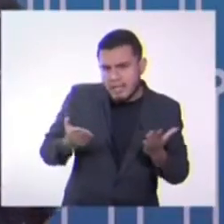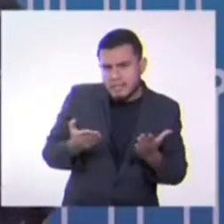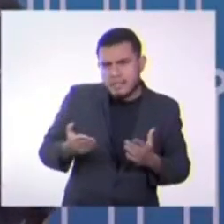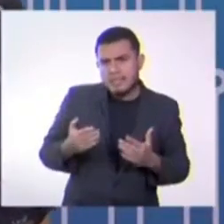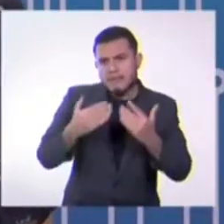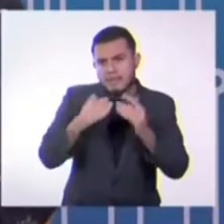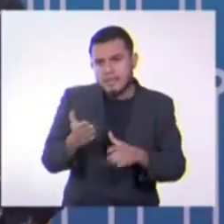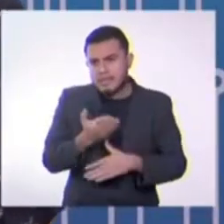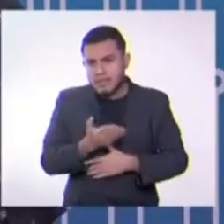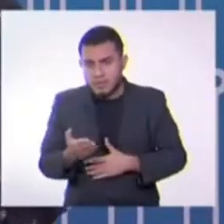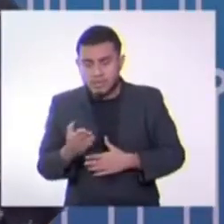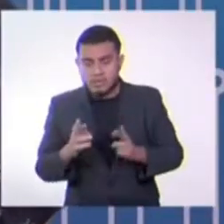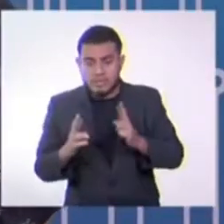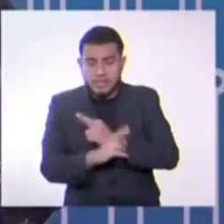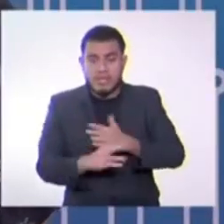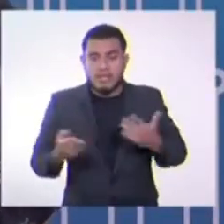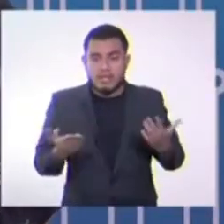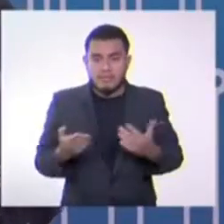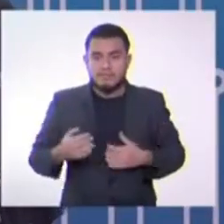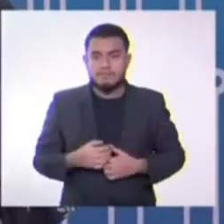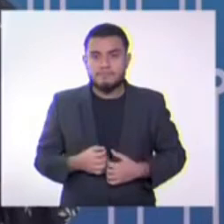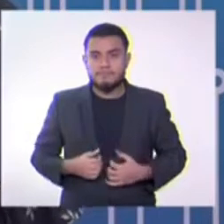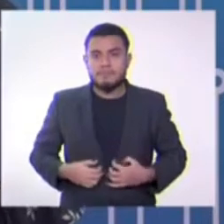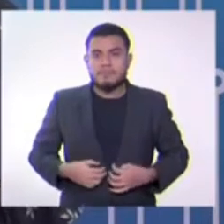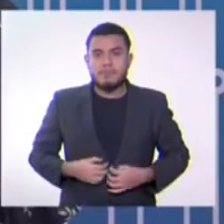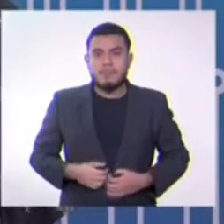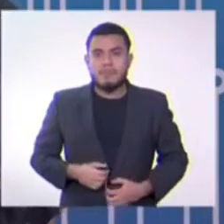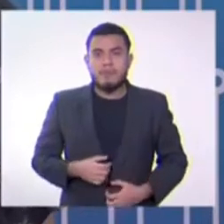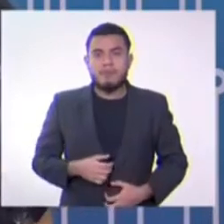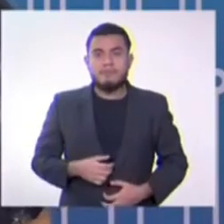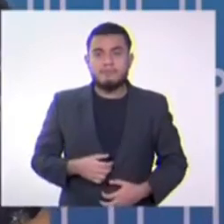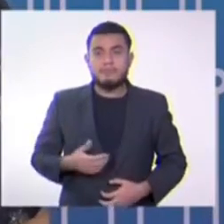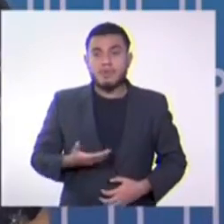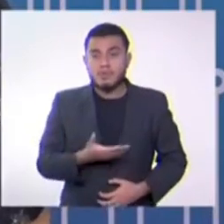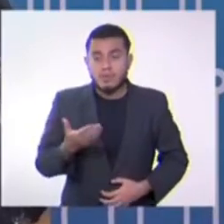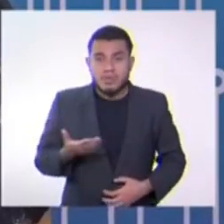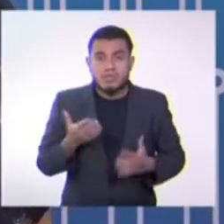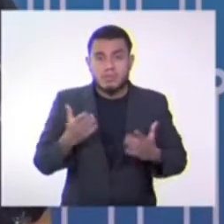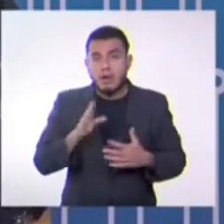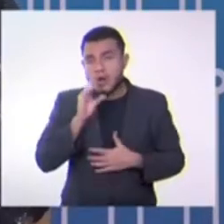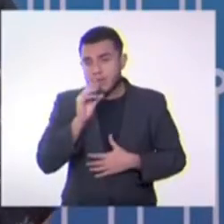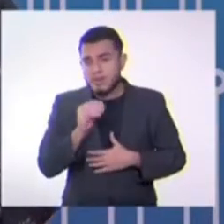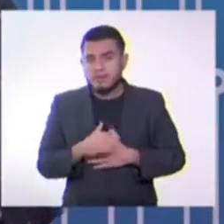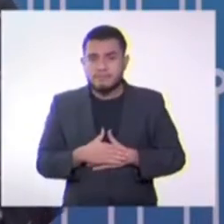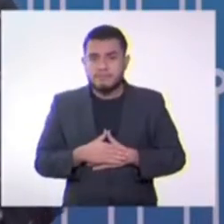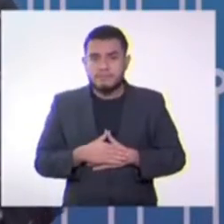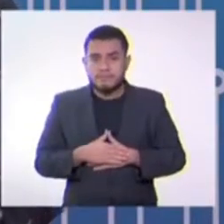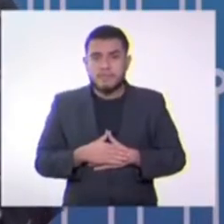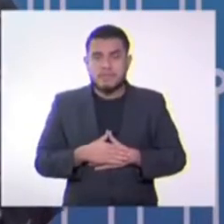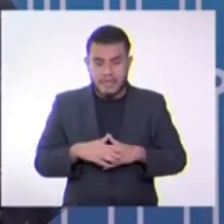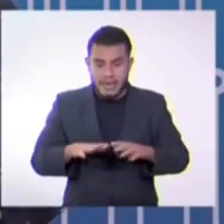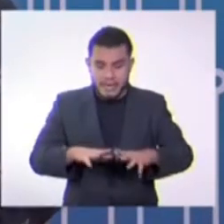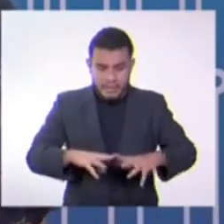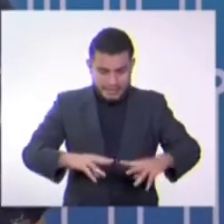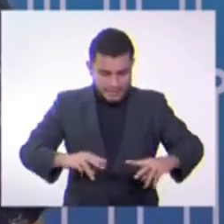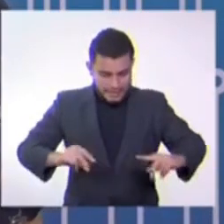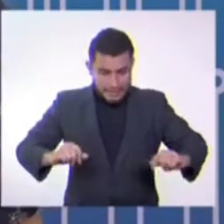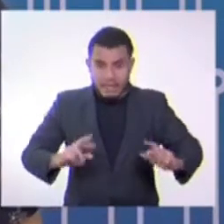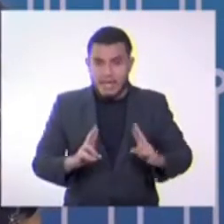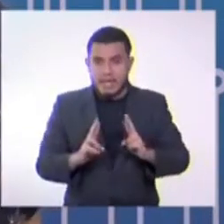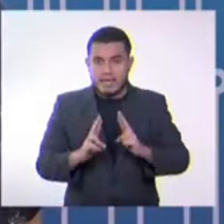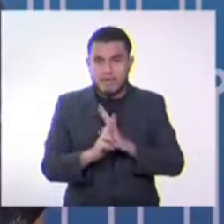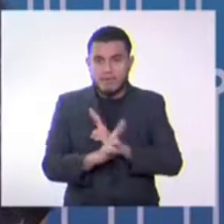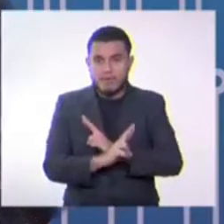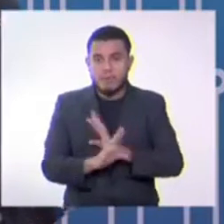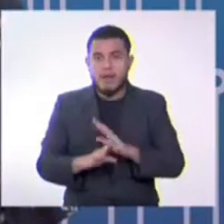rehacer. Y en este caso que estamos hablando de reformas agrarias, estamos hablando explícitamente de la tierra. Reformas en cuanto